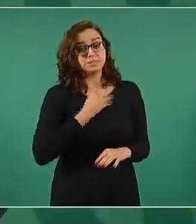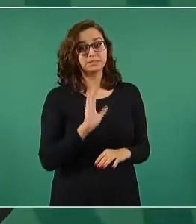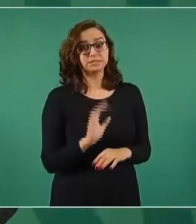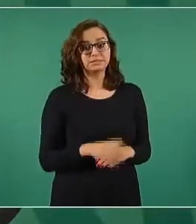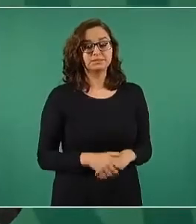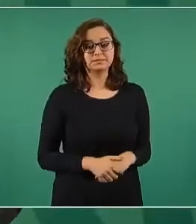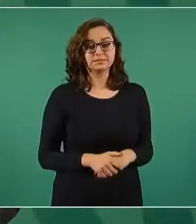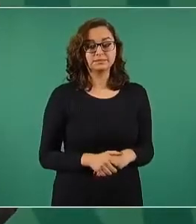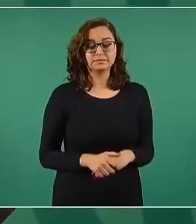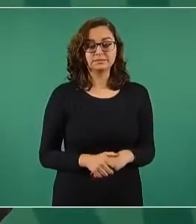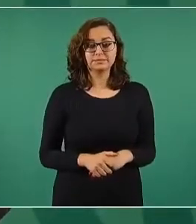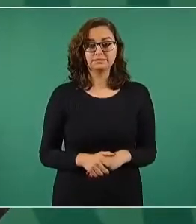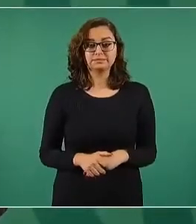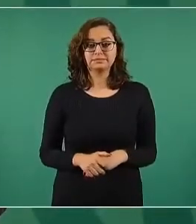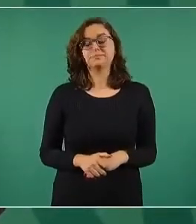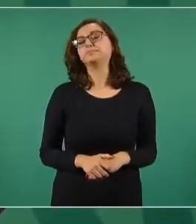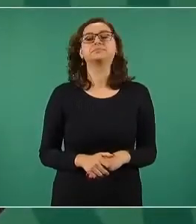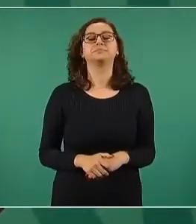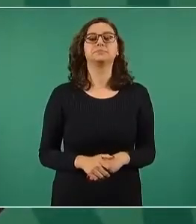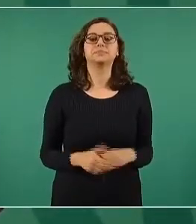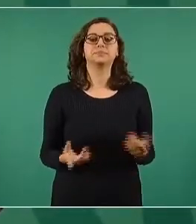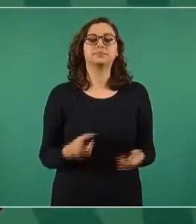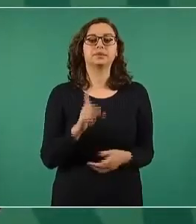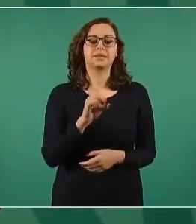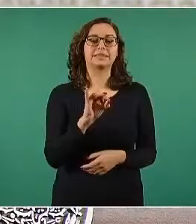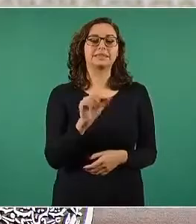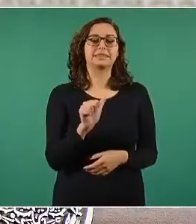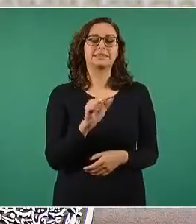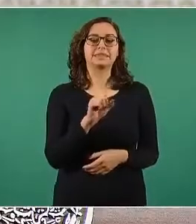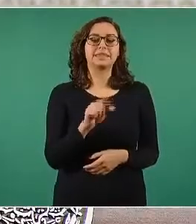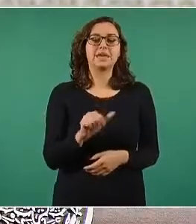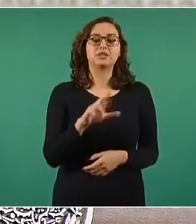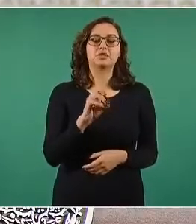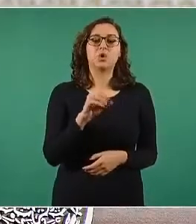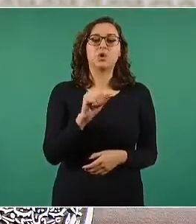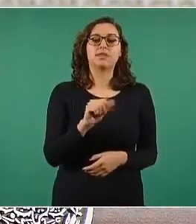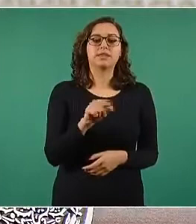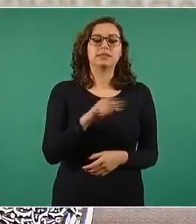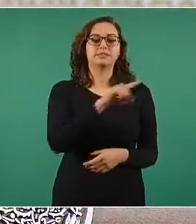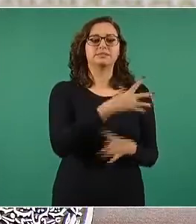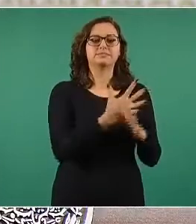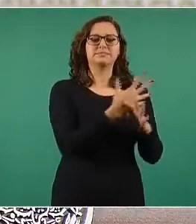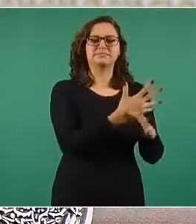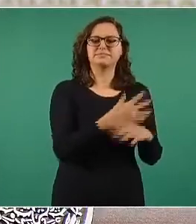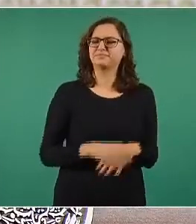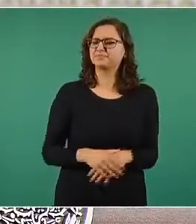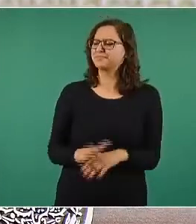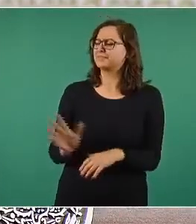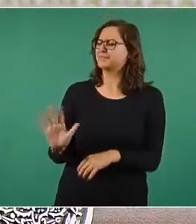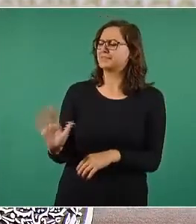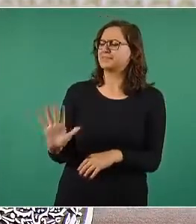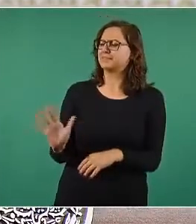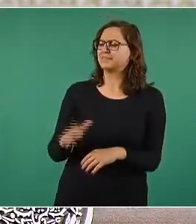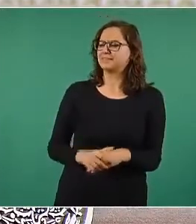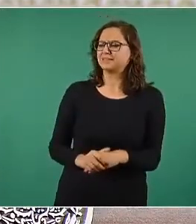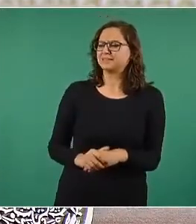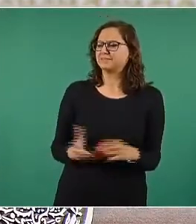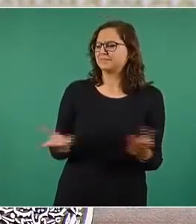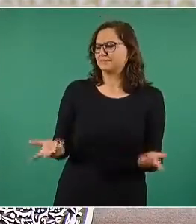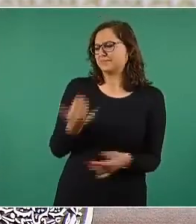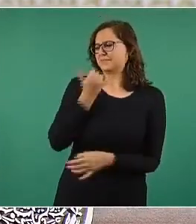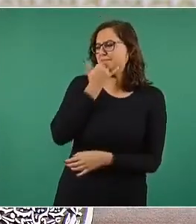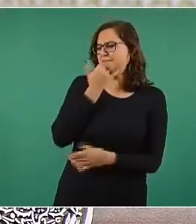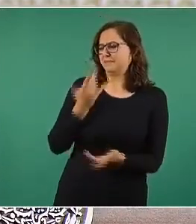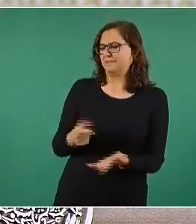Entonces Díaz Ordaz cuentan que le dice: no, Lauro, ¿cómo te voy a revisar